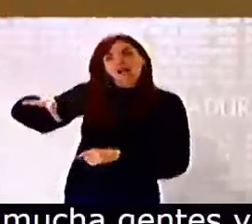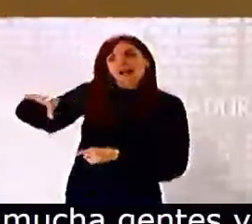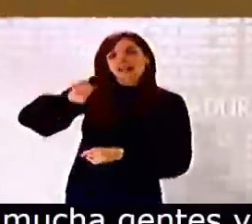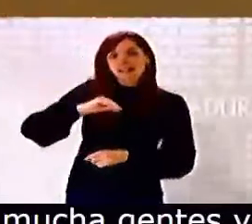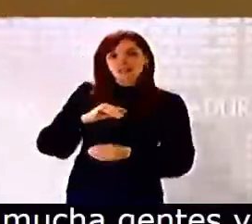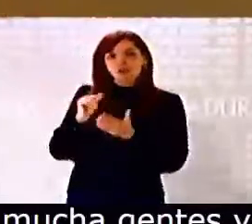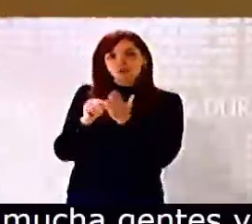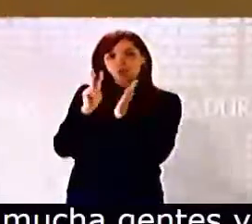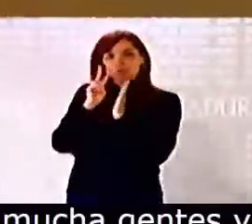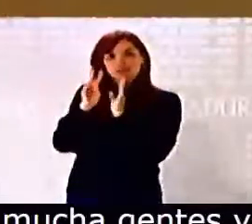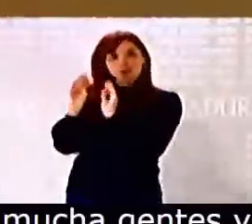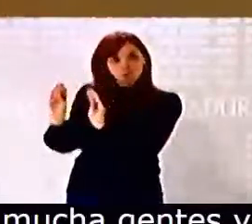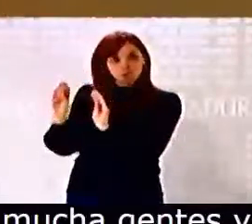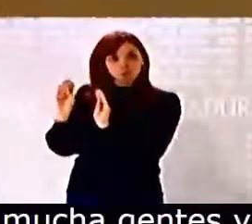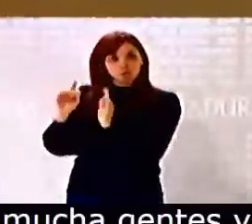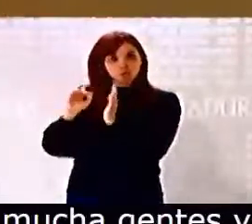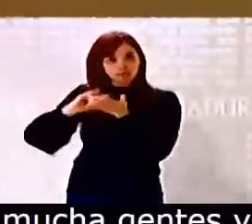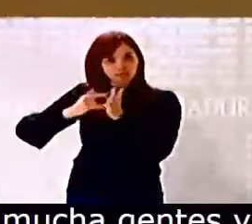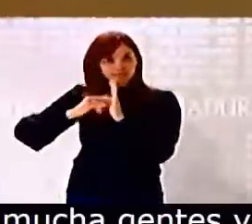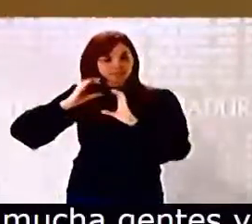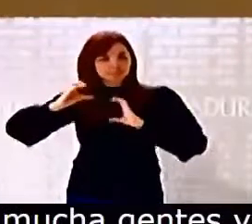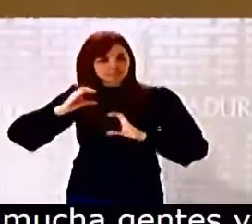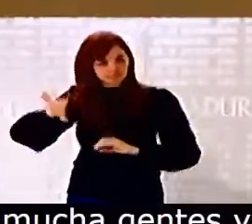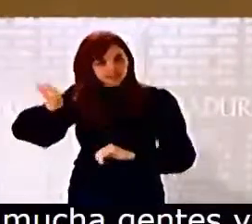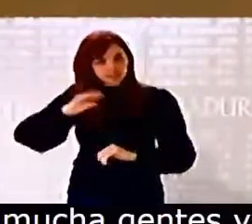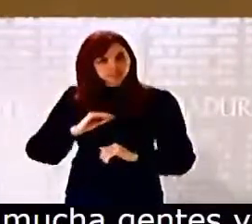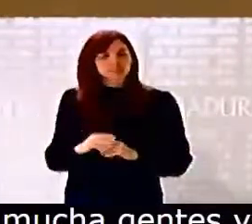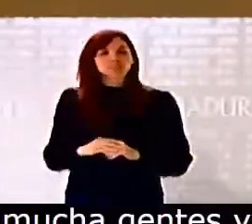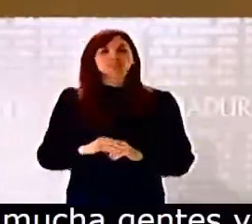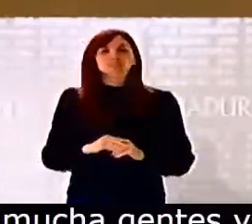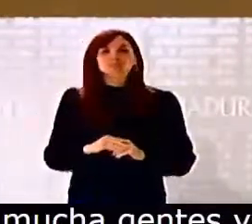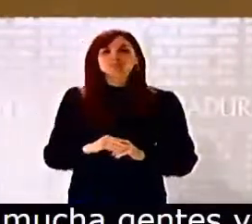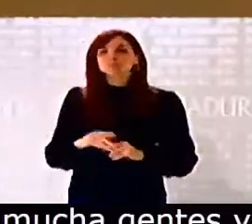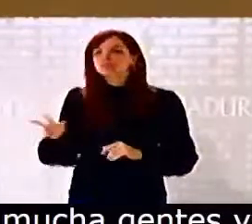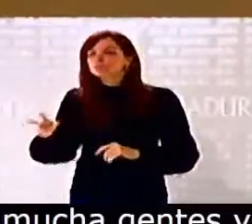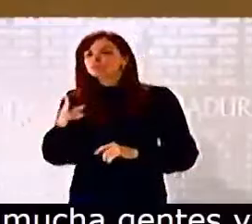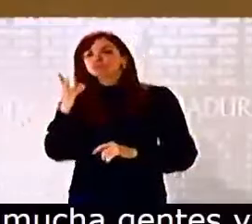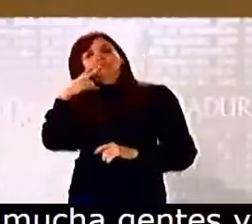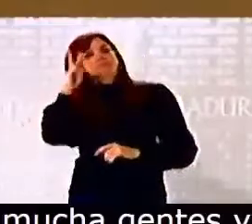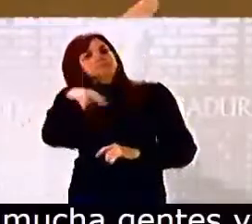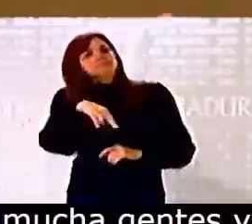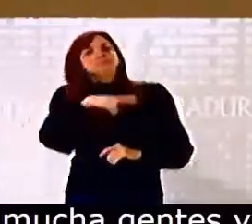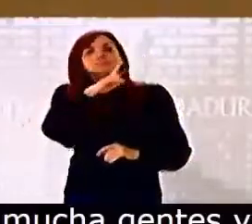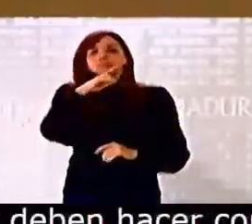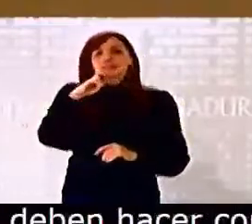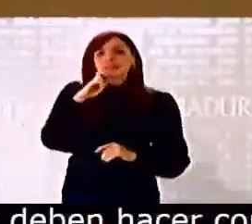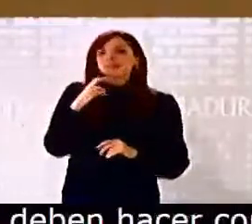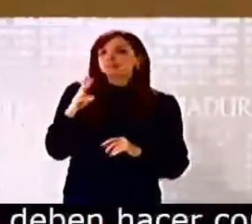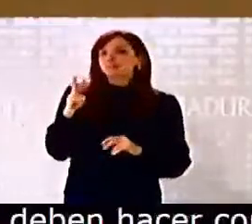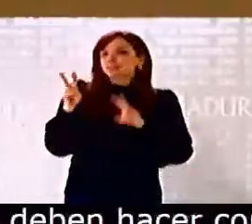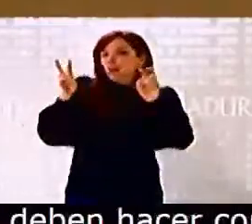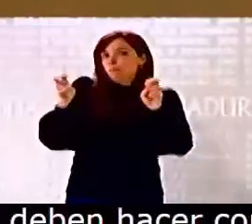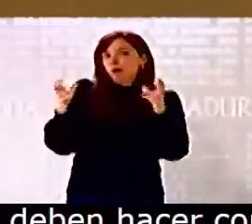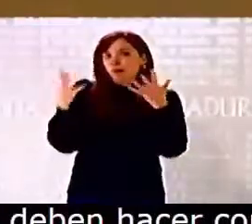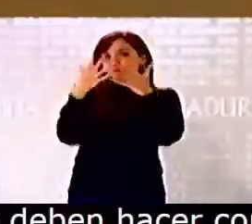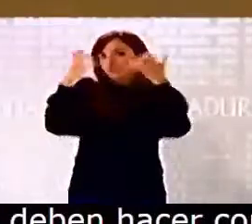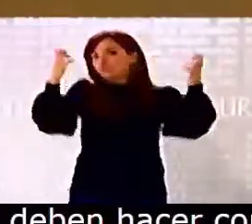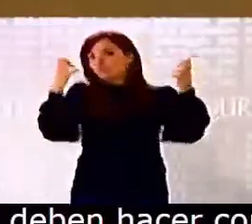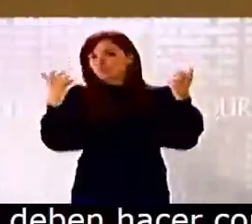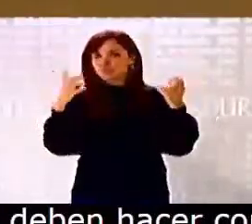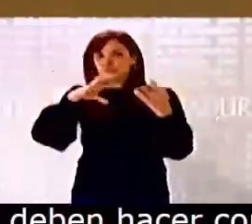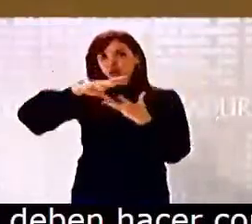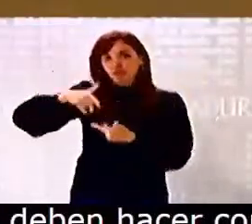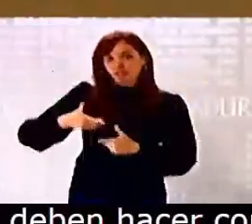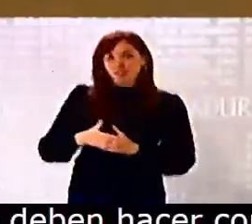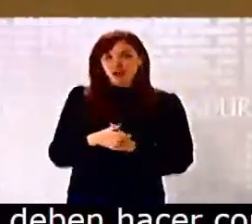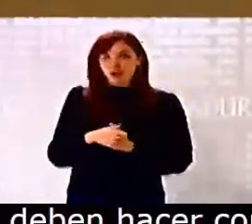mirada que ponga también en valor y sobre el titular el esfuerzo del conjunto de la